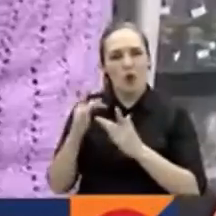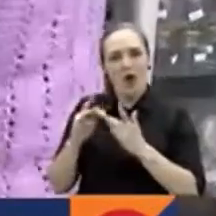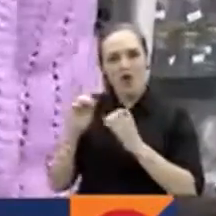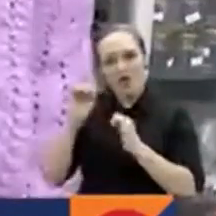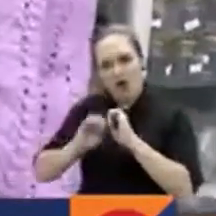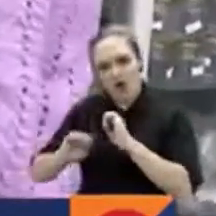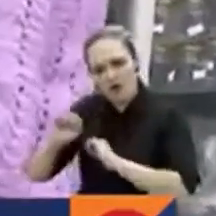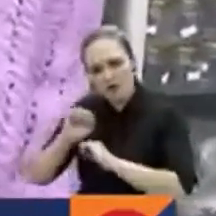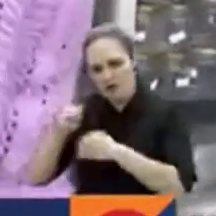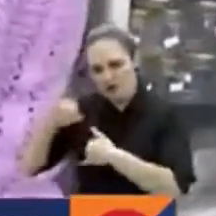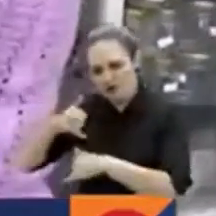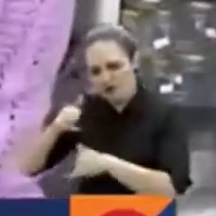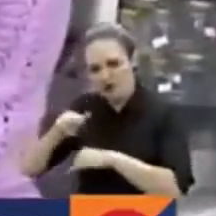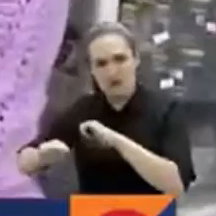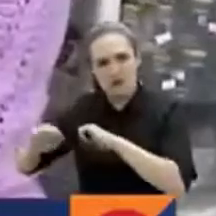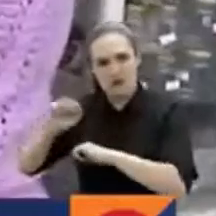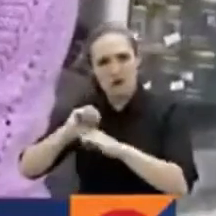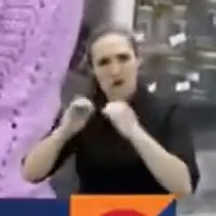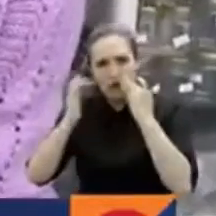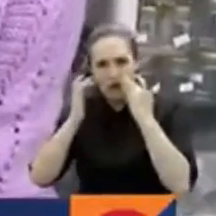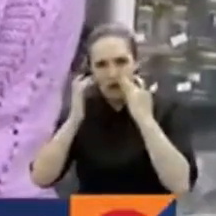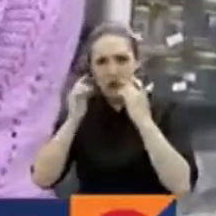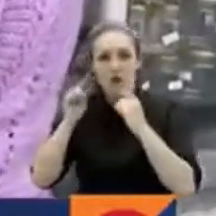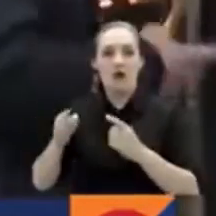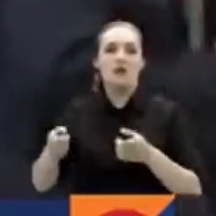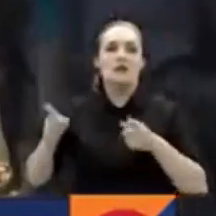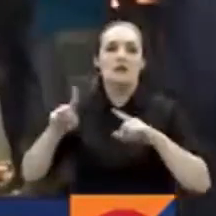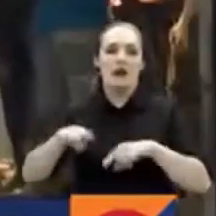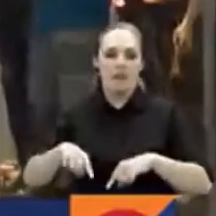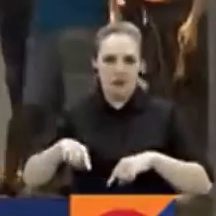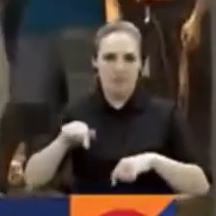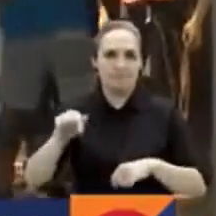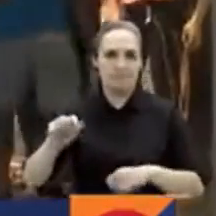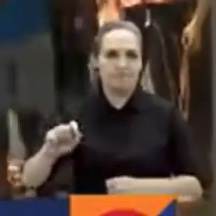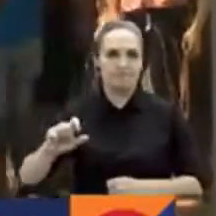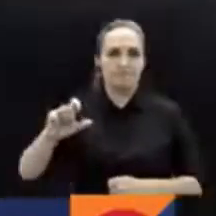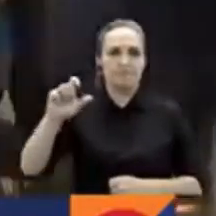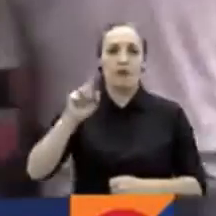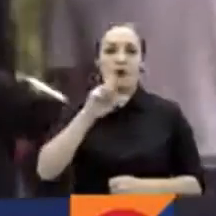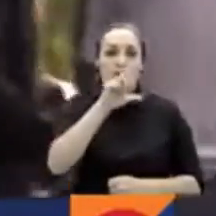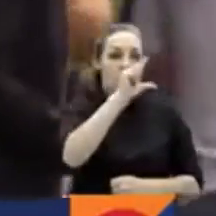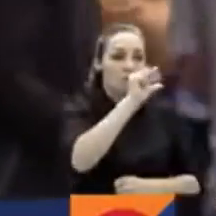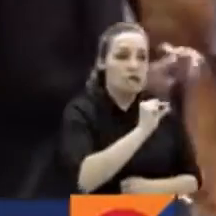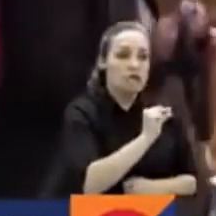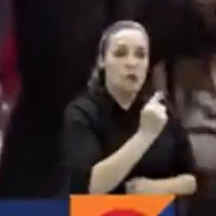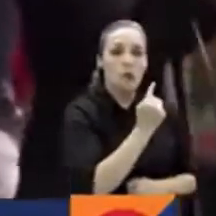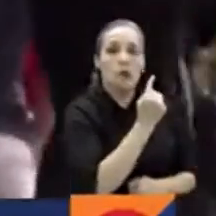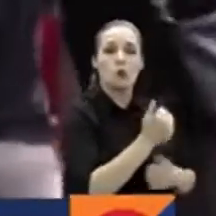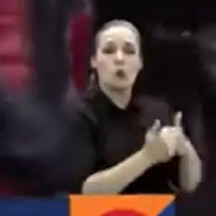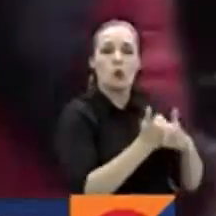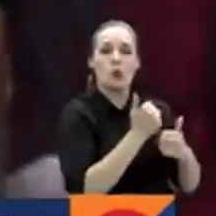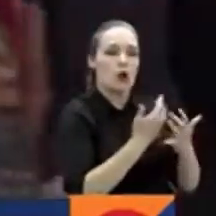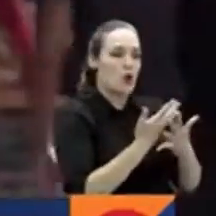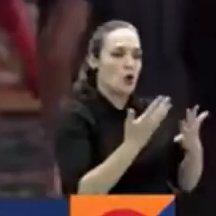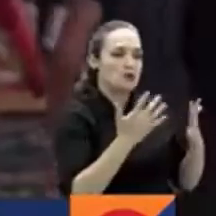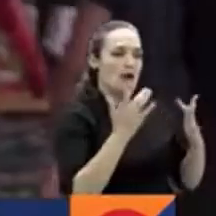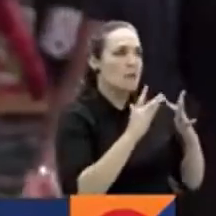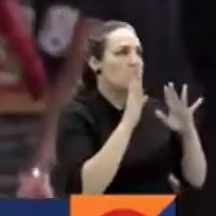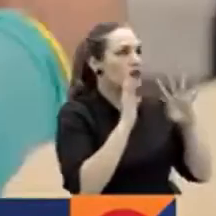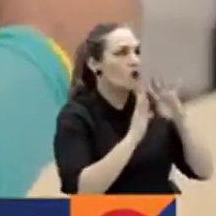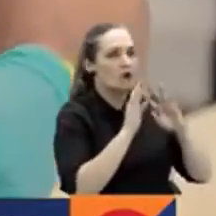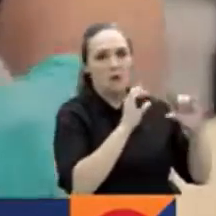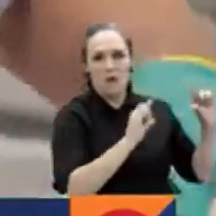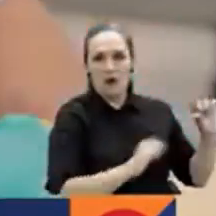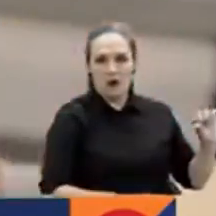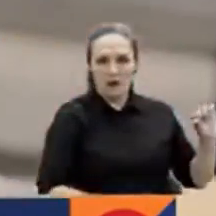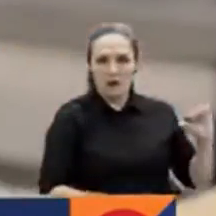aseo y servicios domésticos también contribuyeron a la cifra. La única disminución de precio estuvo en artículos de decoración.